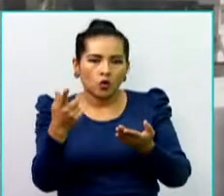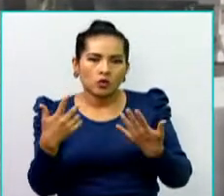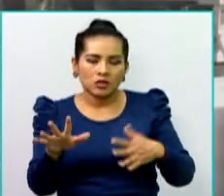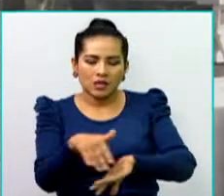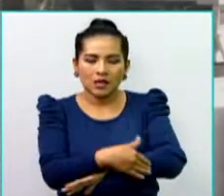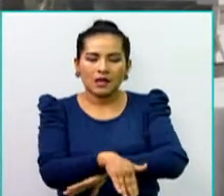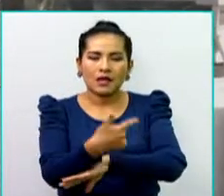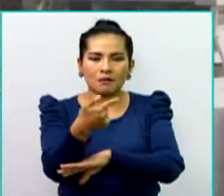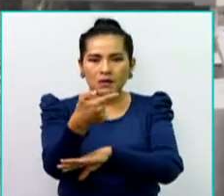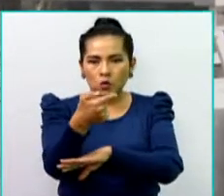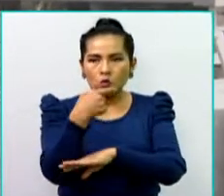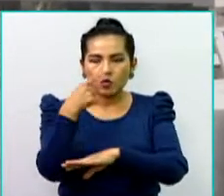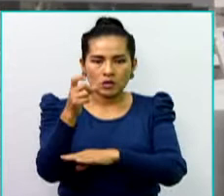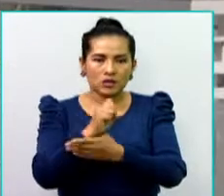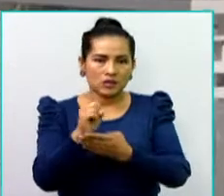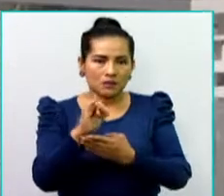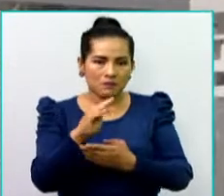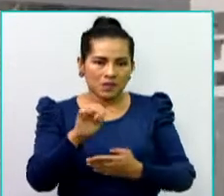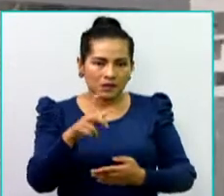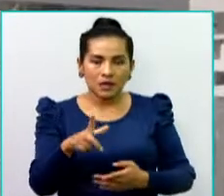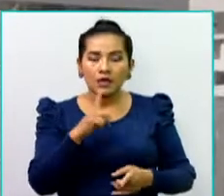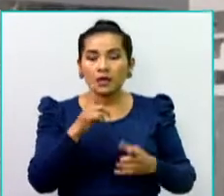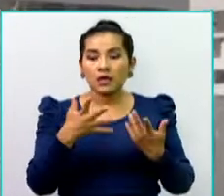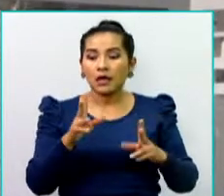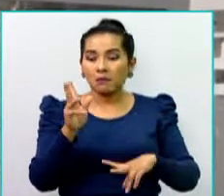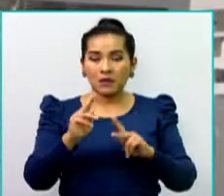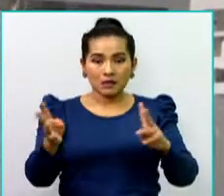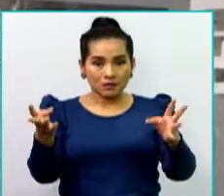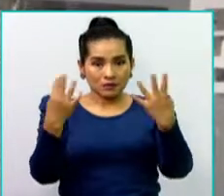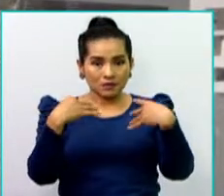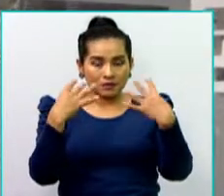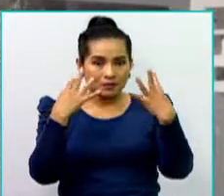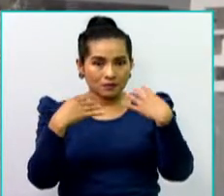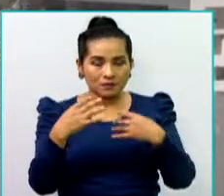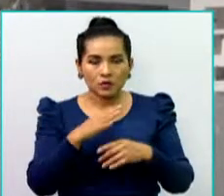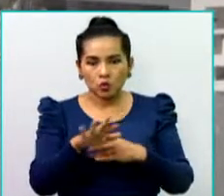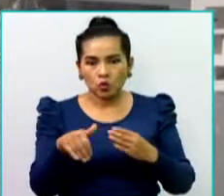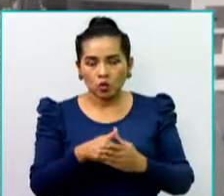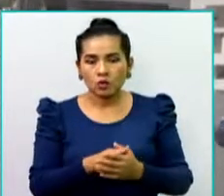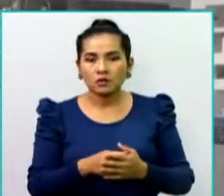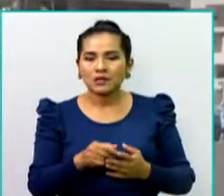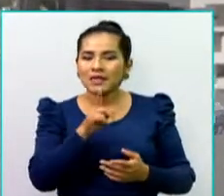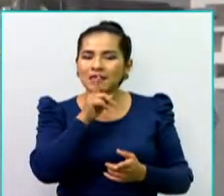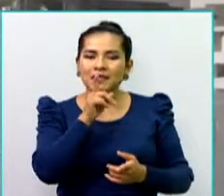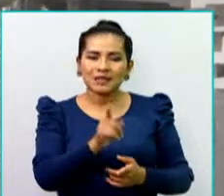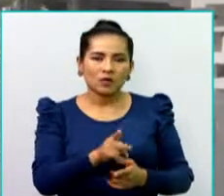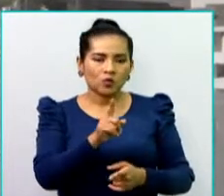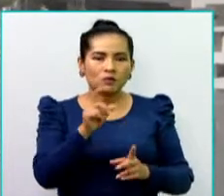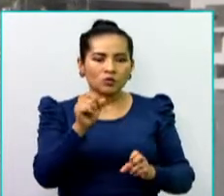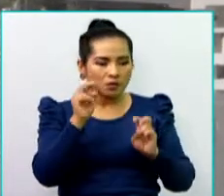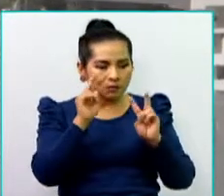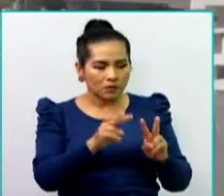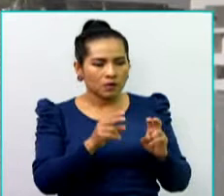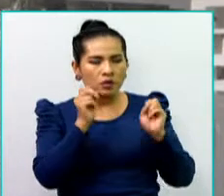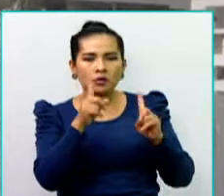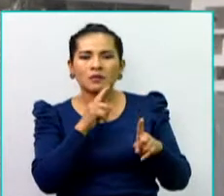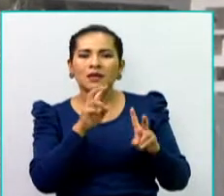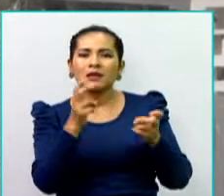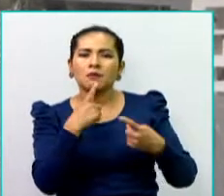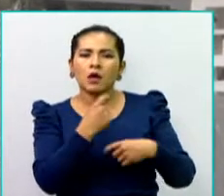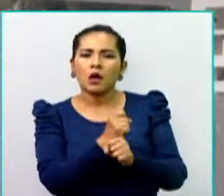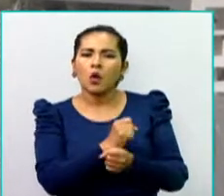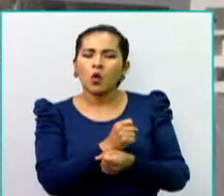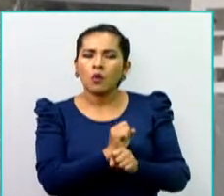la calle 21, en San Miguel, ¿no? Miren, el público se van a encontrar ustedes, señoras y señores, con una obra